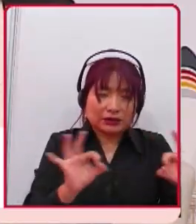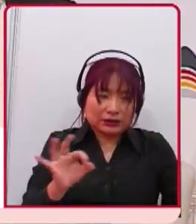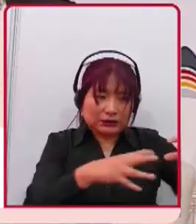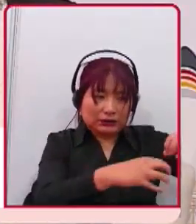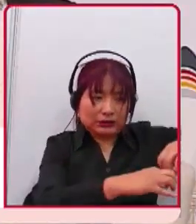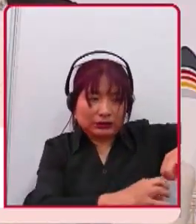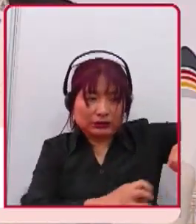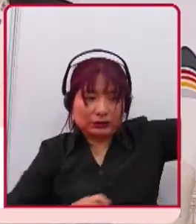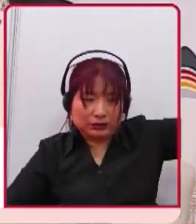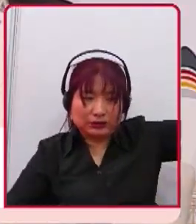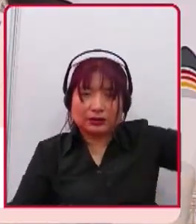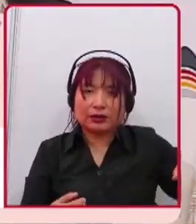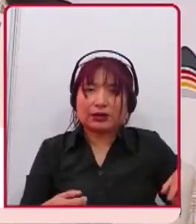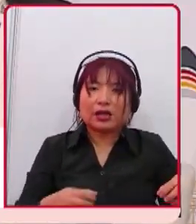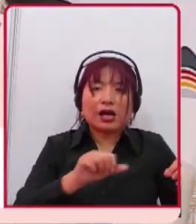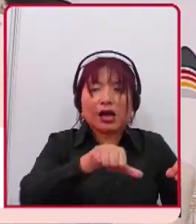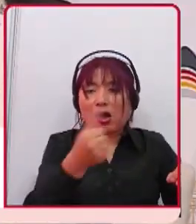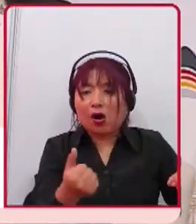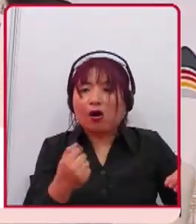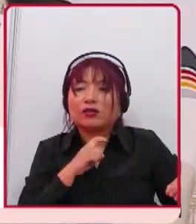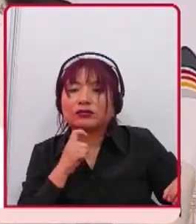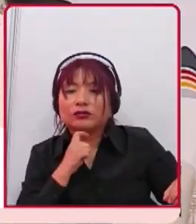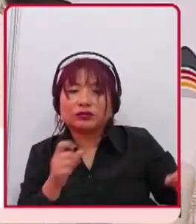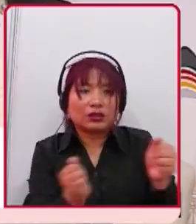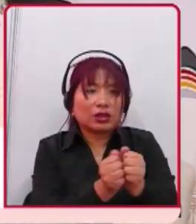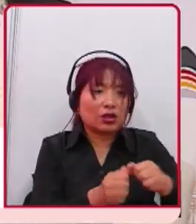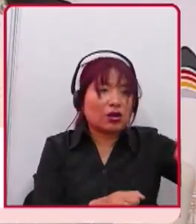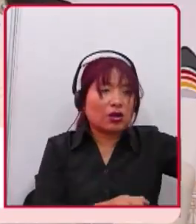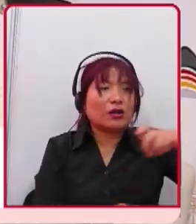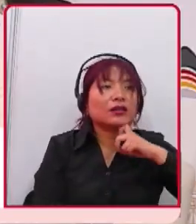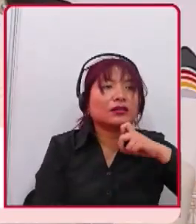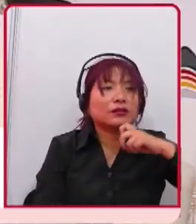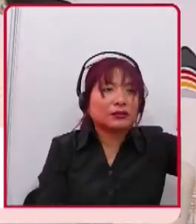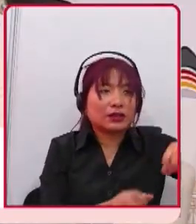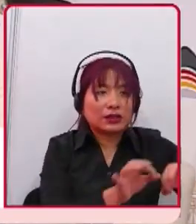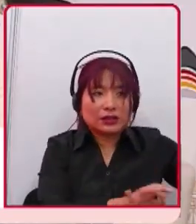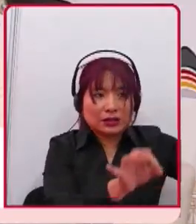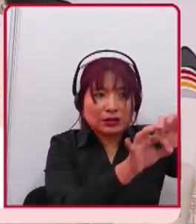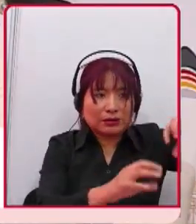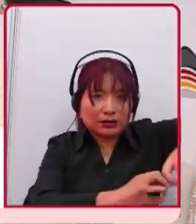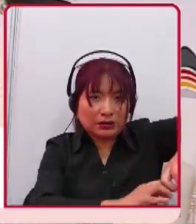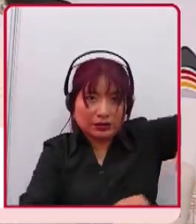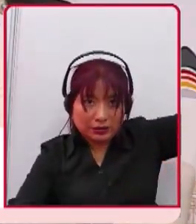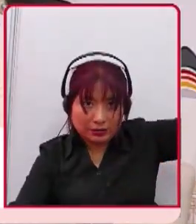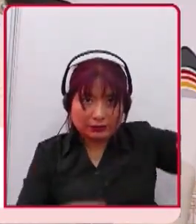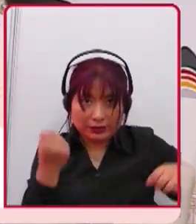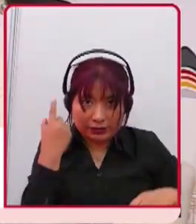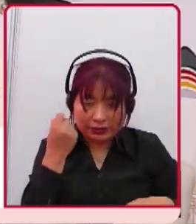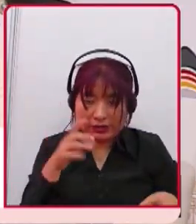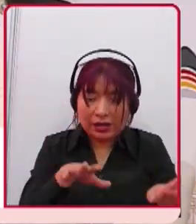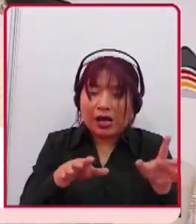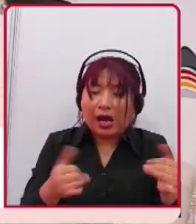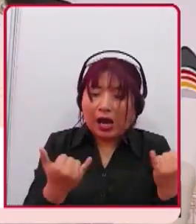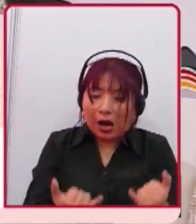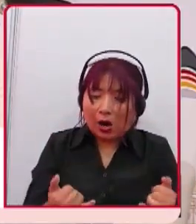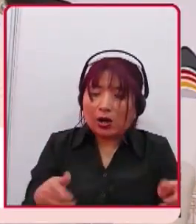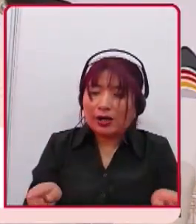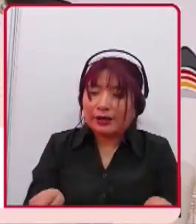Entonces, haciendo este cambio, vimos un escenario de mayor tiempo de